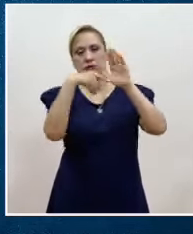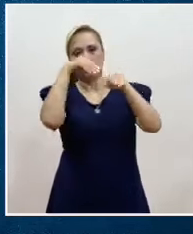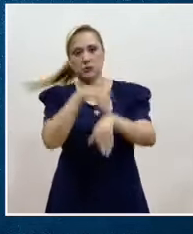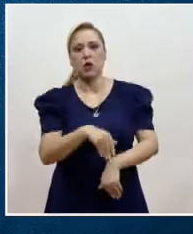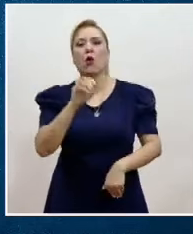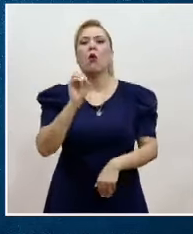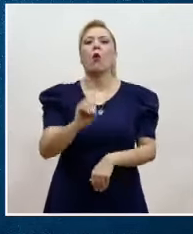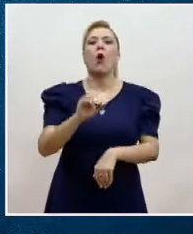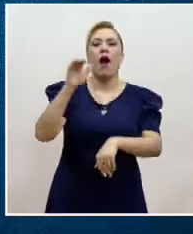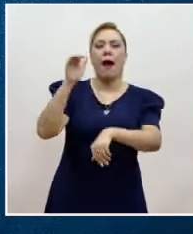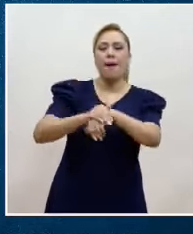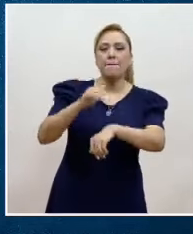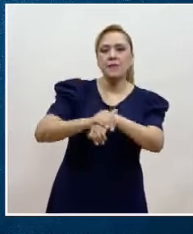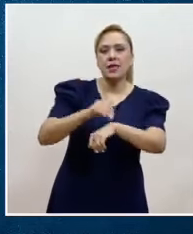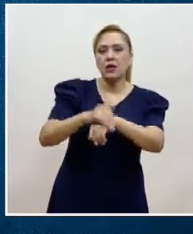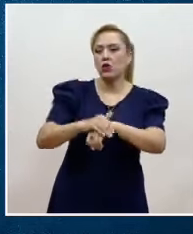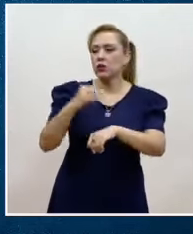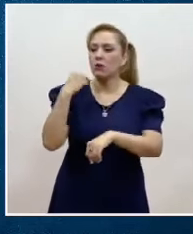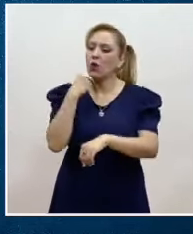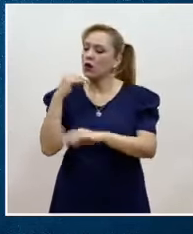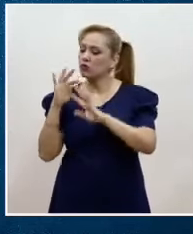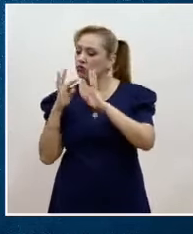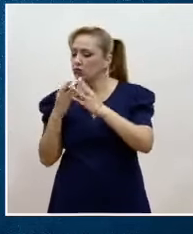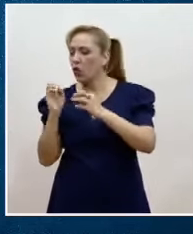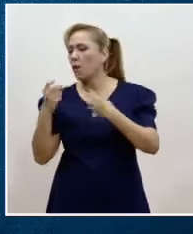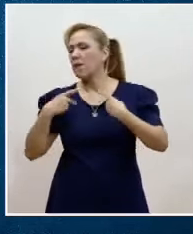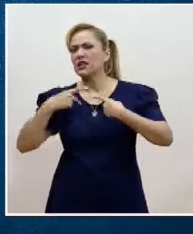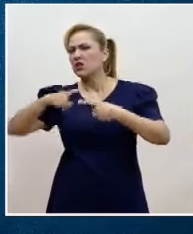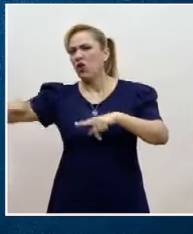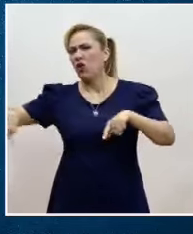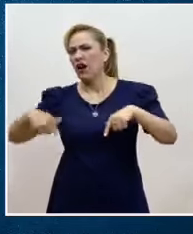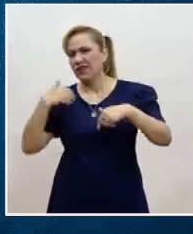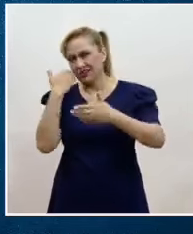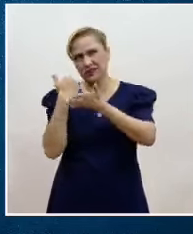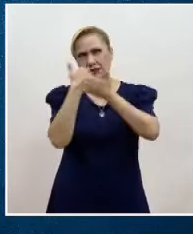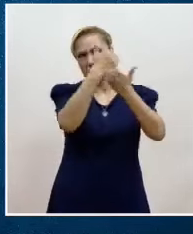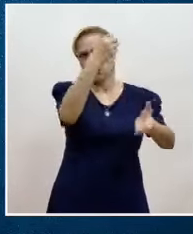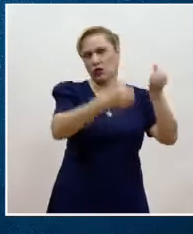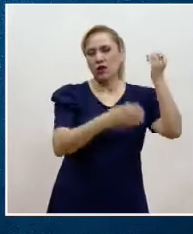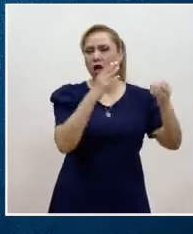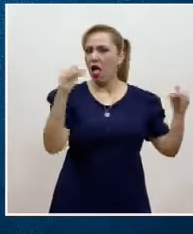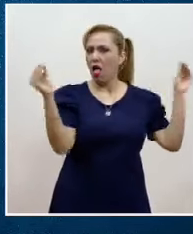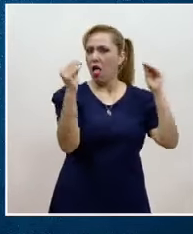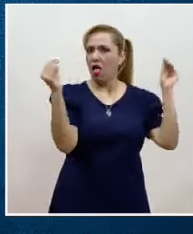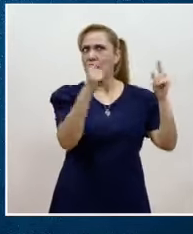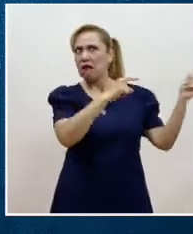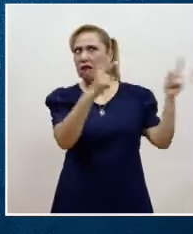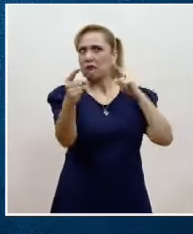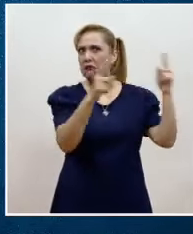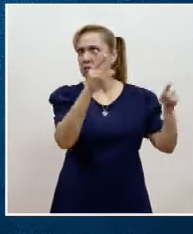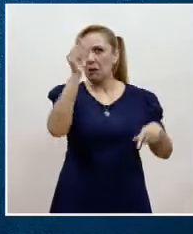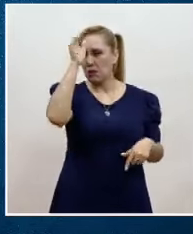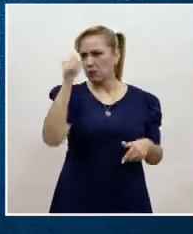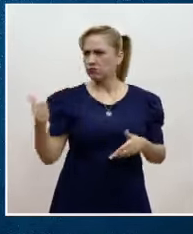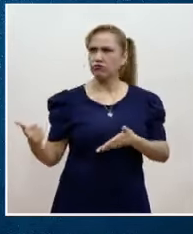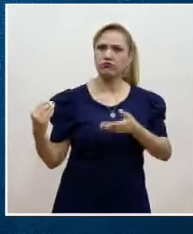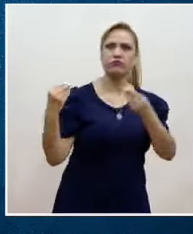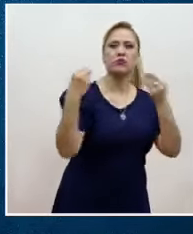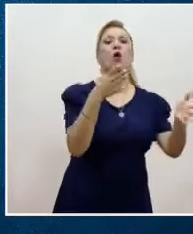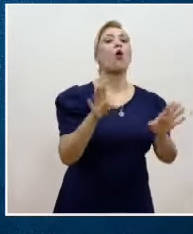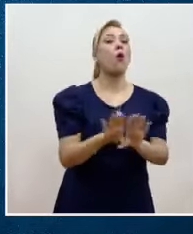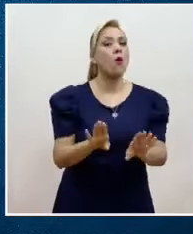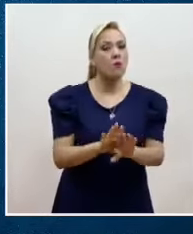a personas expertas a partir de procesos colaborativos, ¿no? Que son básicamente justicia abierta. Entonces, creo que